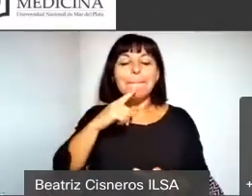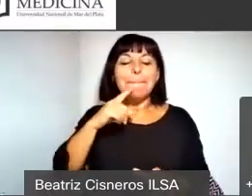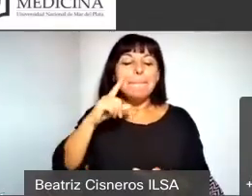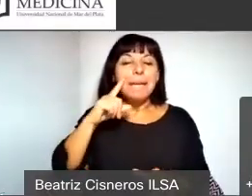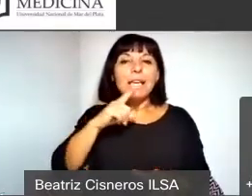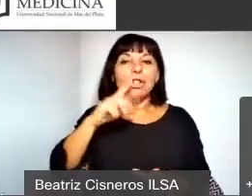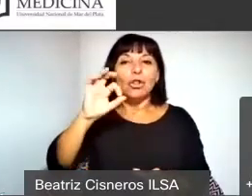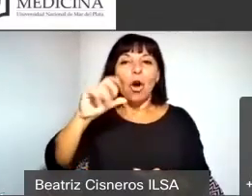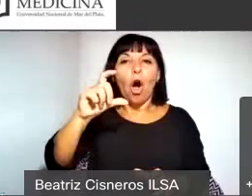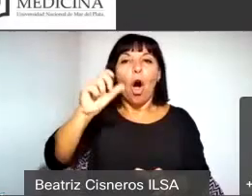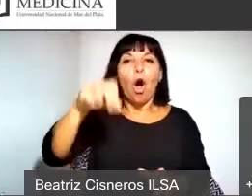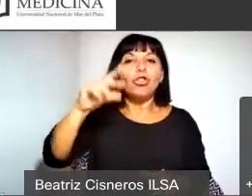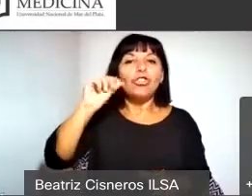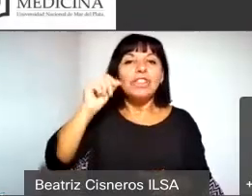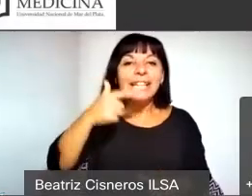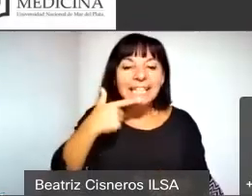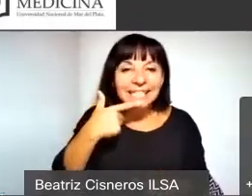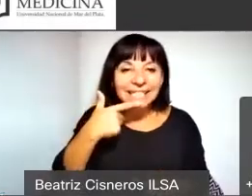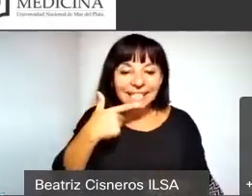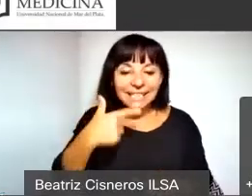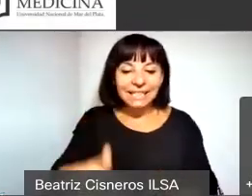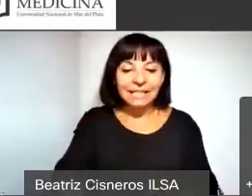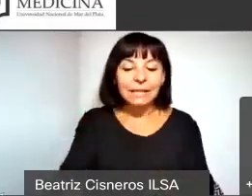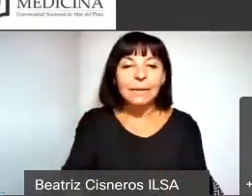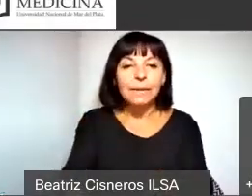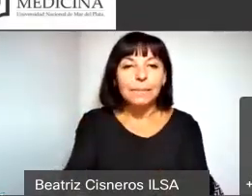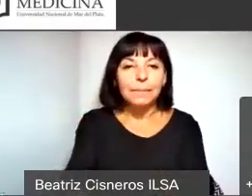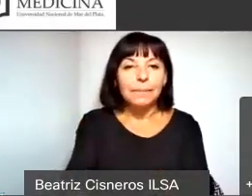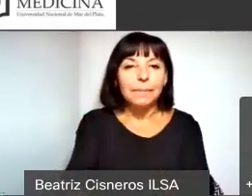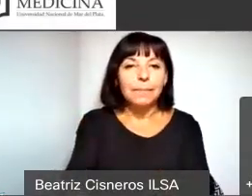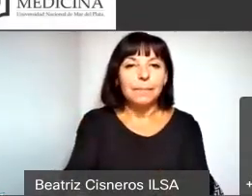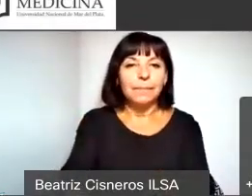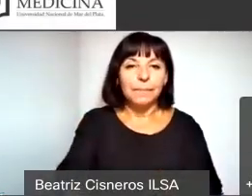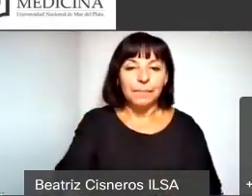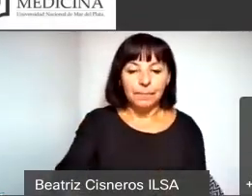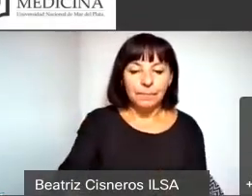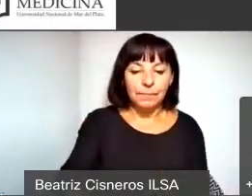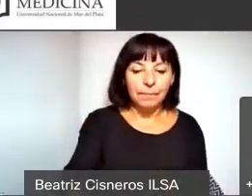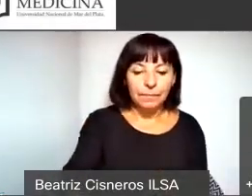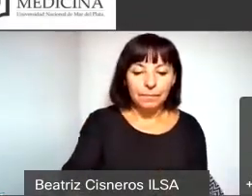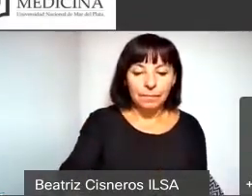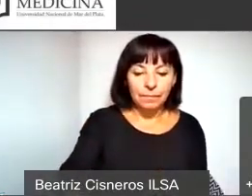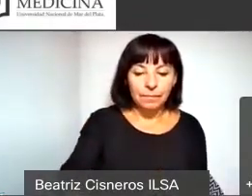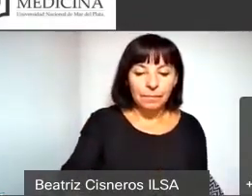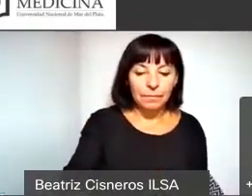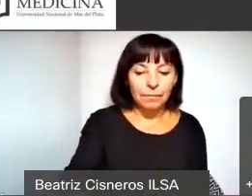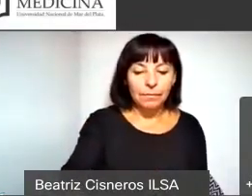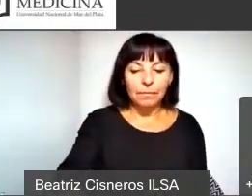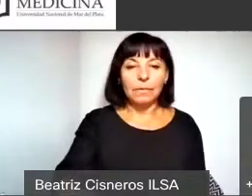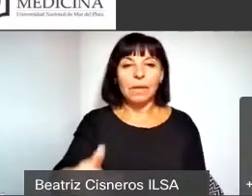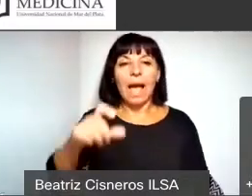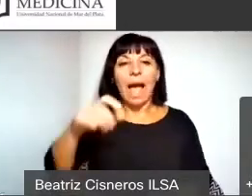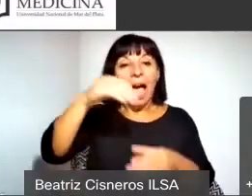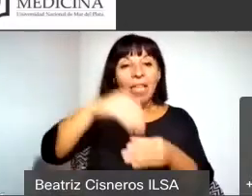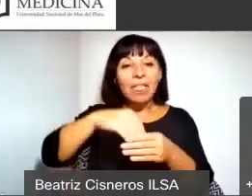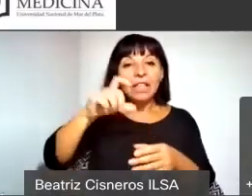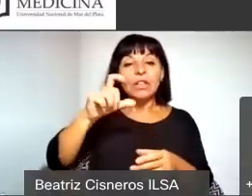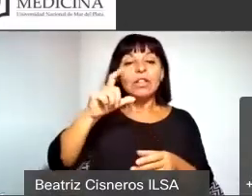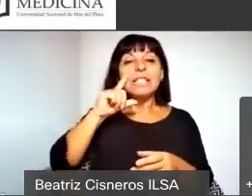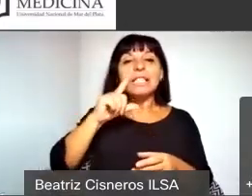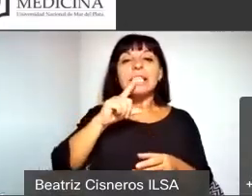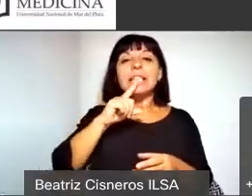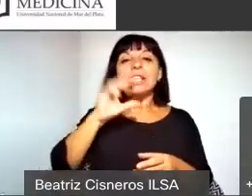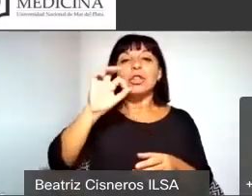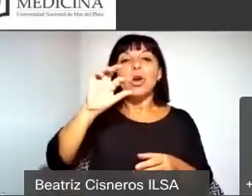Están presentes en un gran número, están distribuidas en el citoplasma, no en una zona preferencial, ¿sí? En